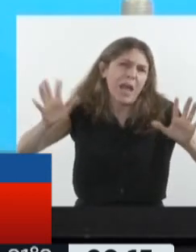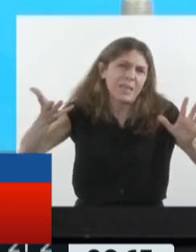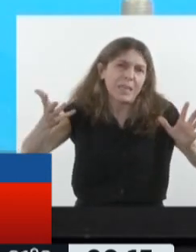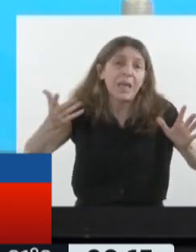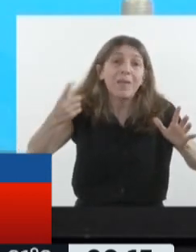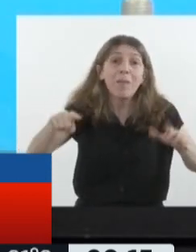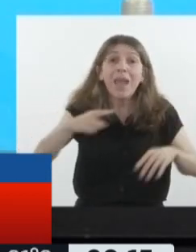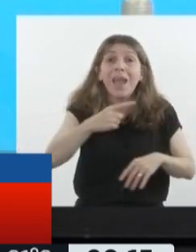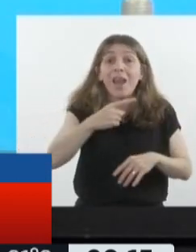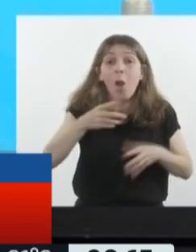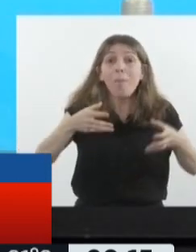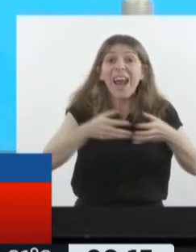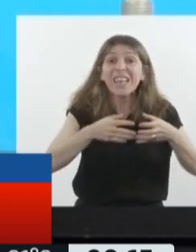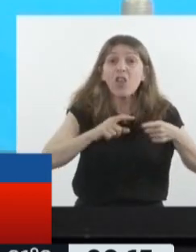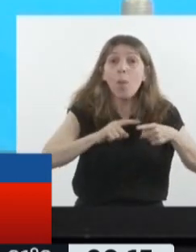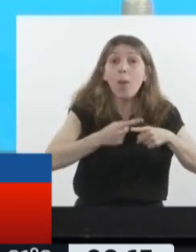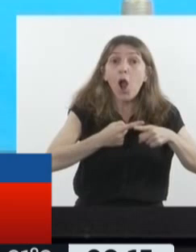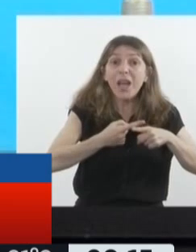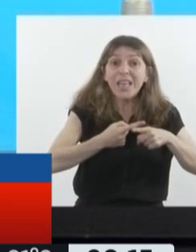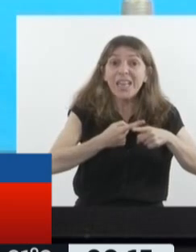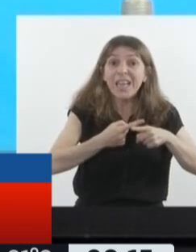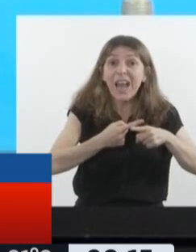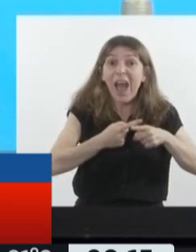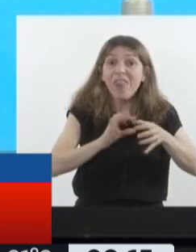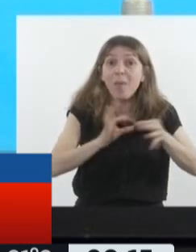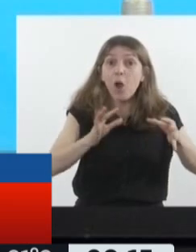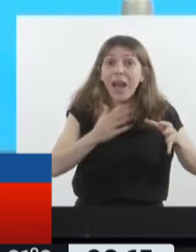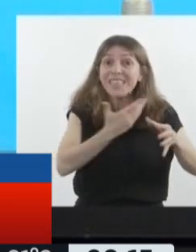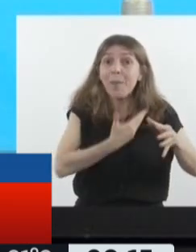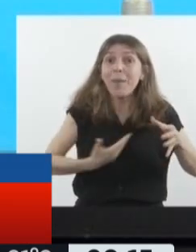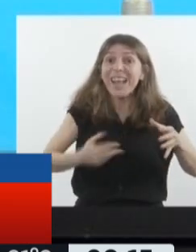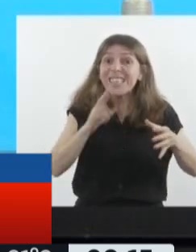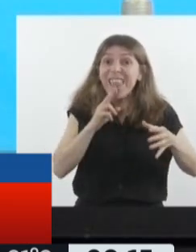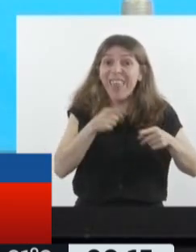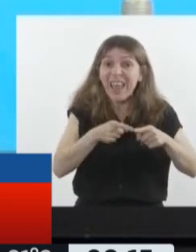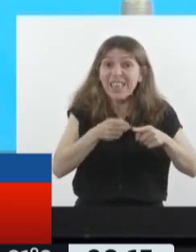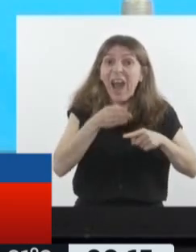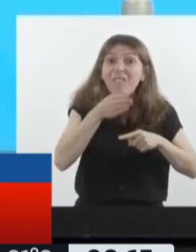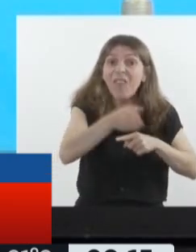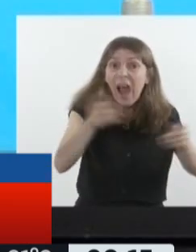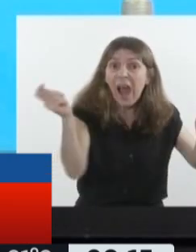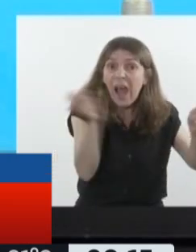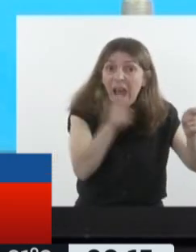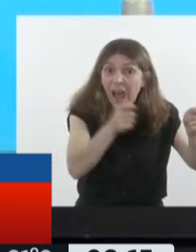la presidenta de un partido político en la democracia haga eso,